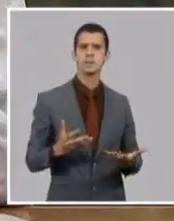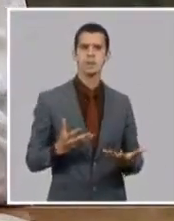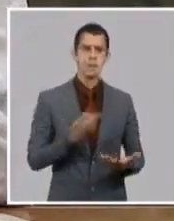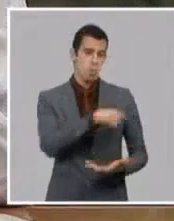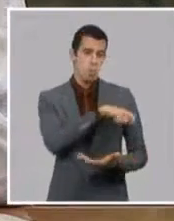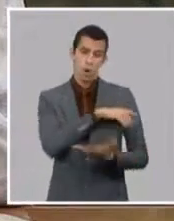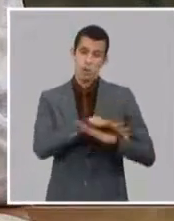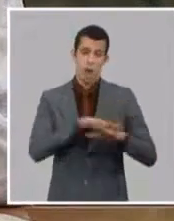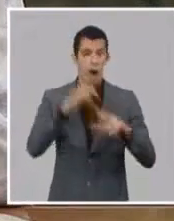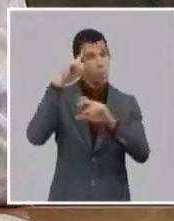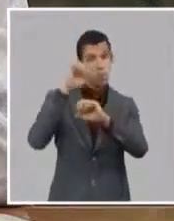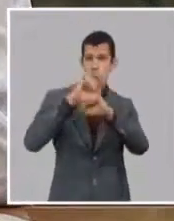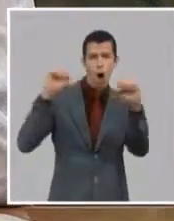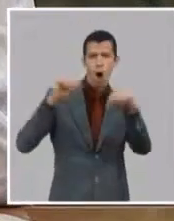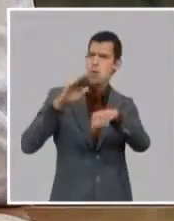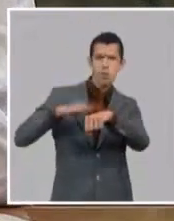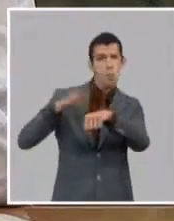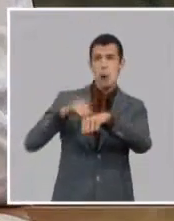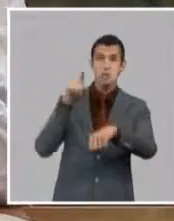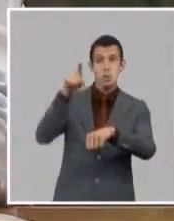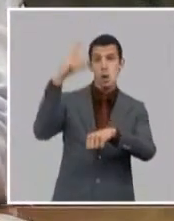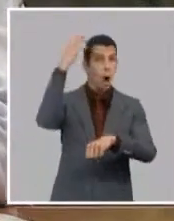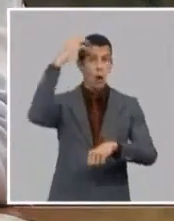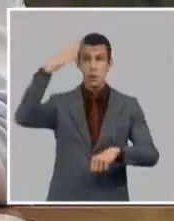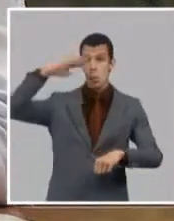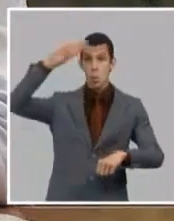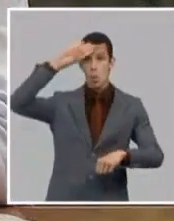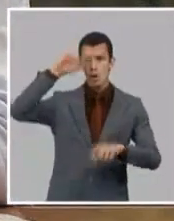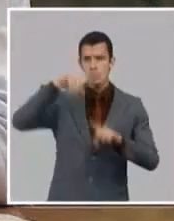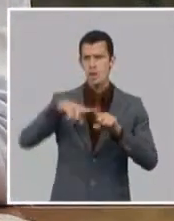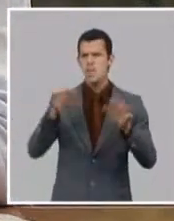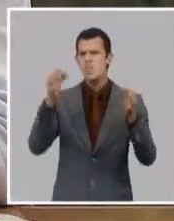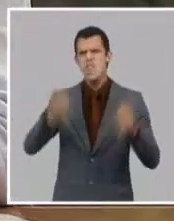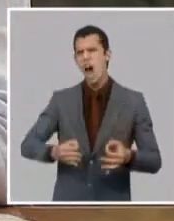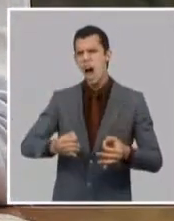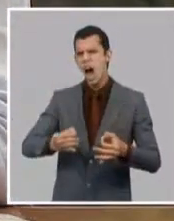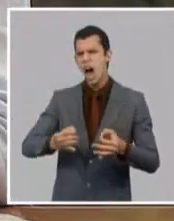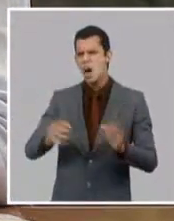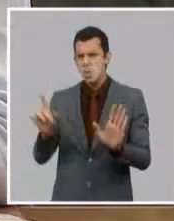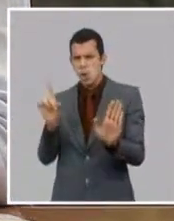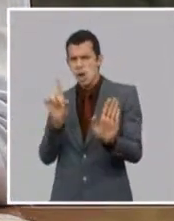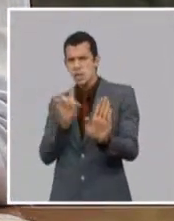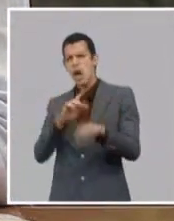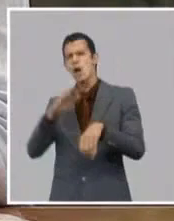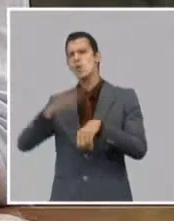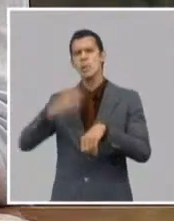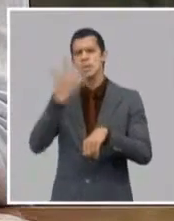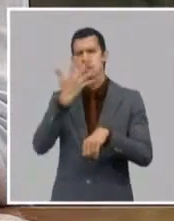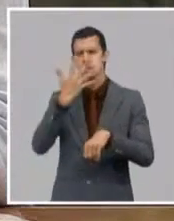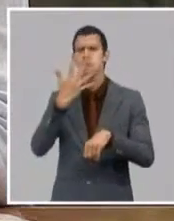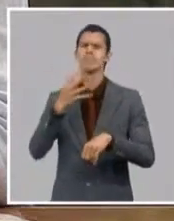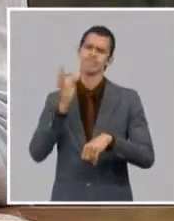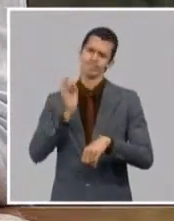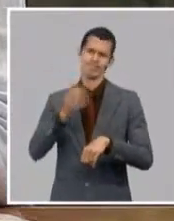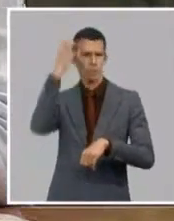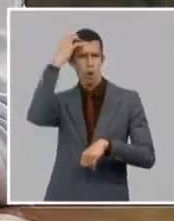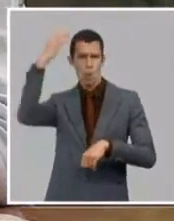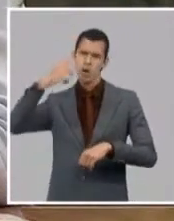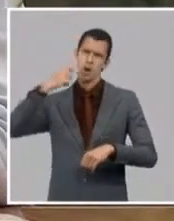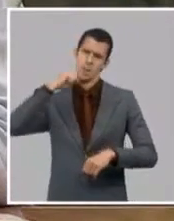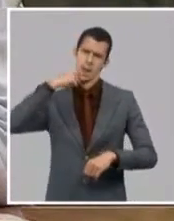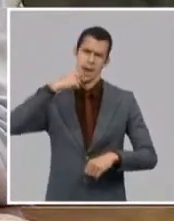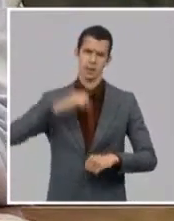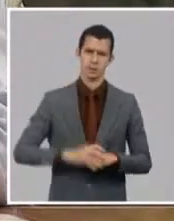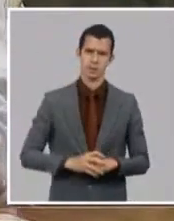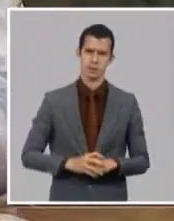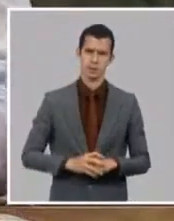dejar de estar conmocionada la gente ni preocupada por las cosas que han que han pasado, pero sobre todo es una campaña llena